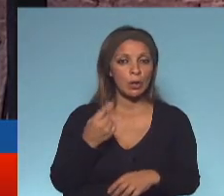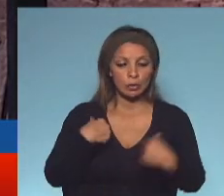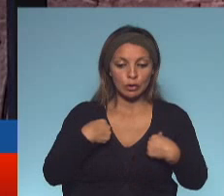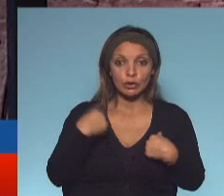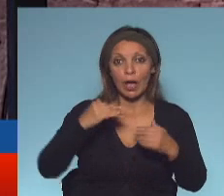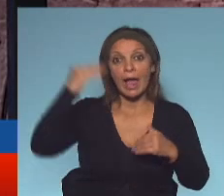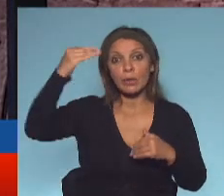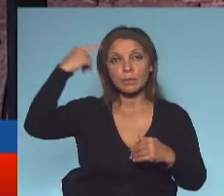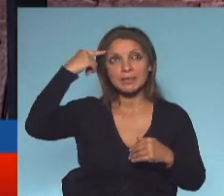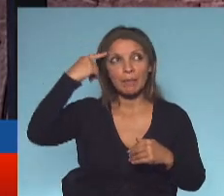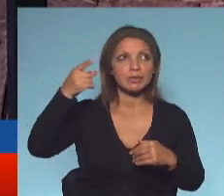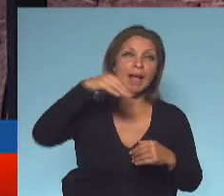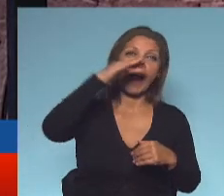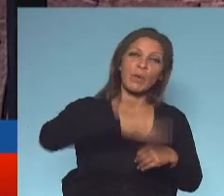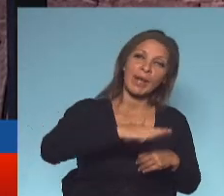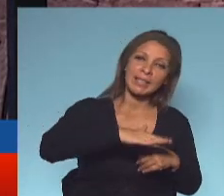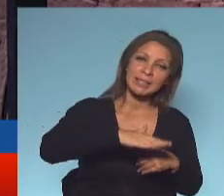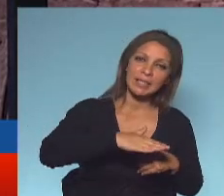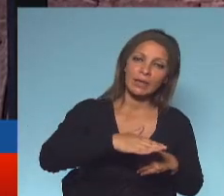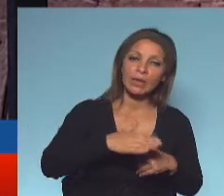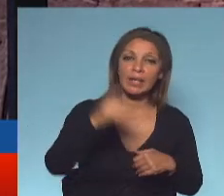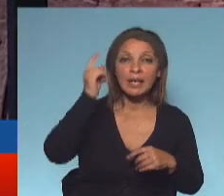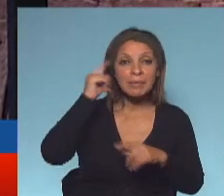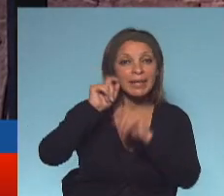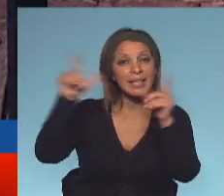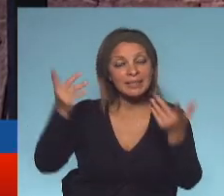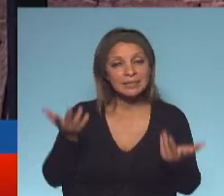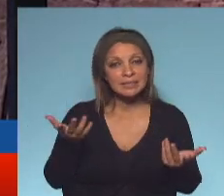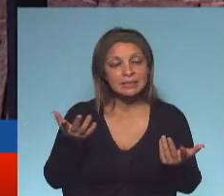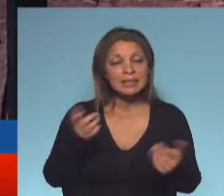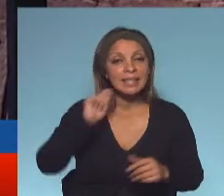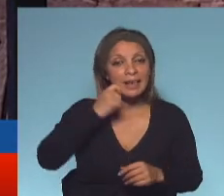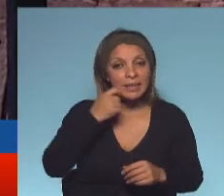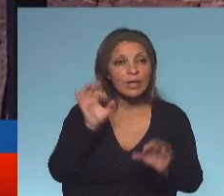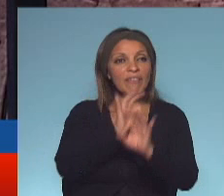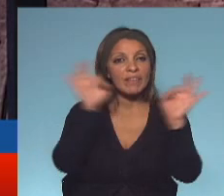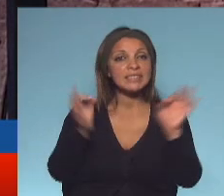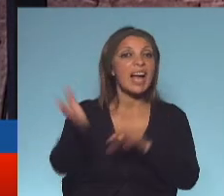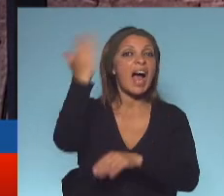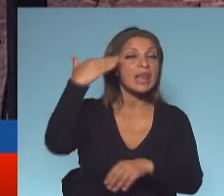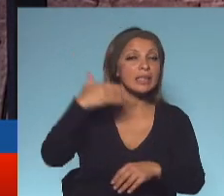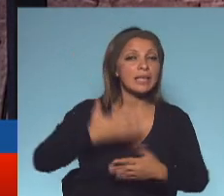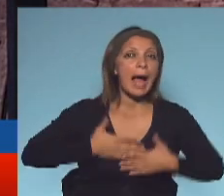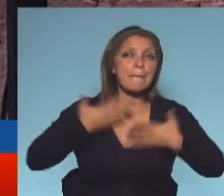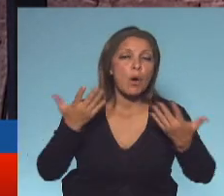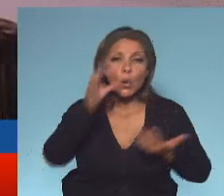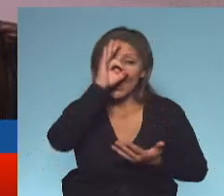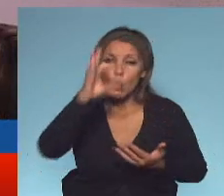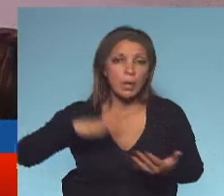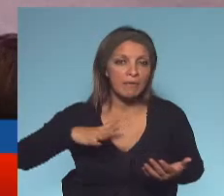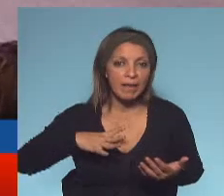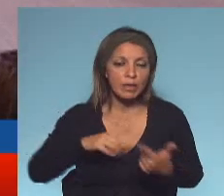reencuentros de la infancia, y qué lindo y qué feliz es pensar que nunca nos faltó el amor de nuestros padres, ni tampoco